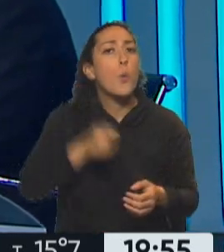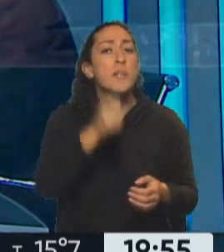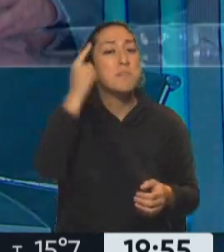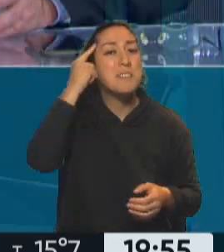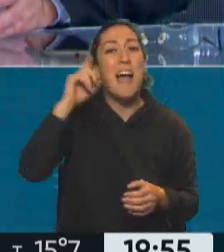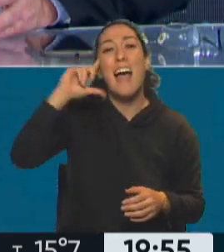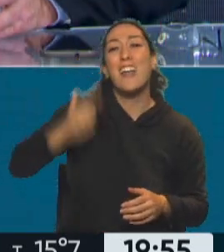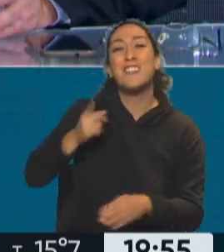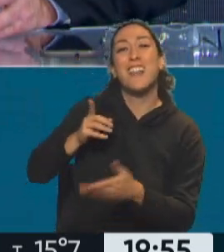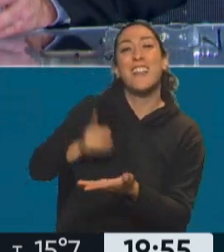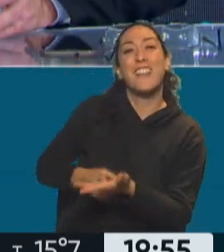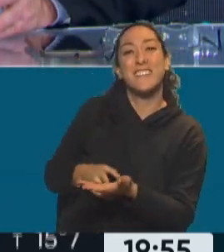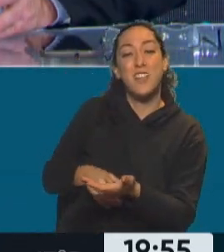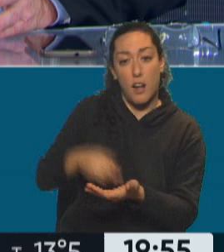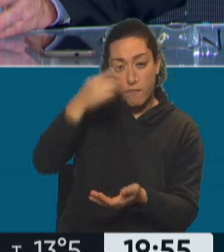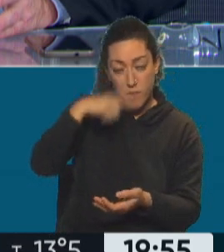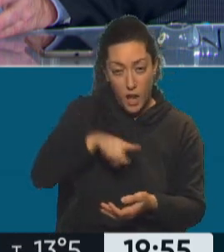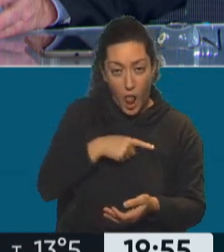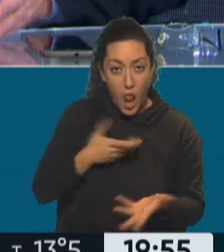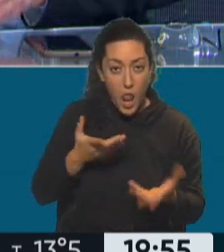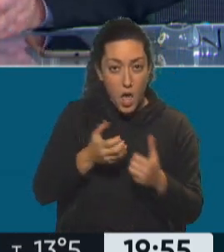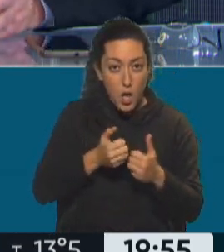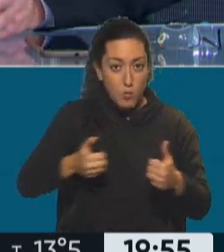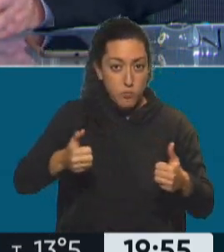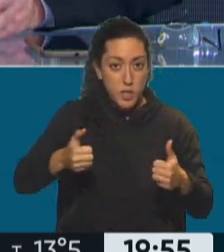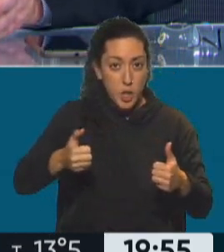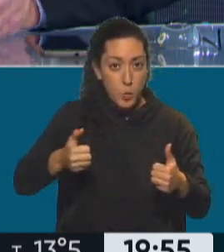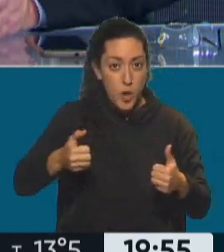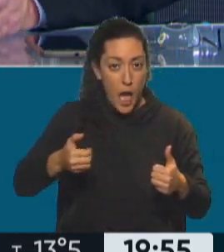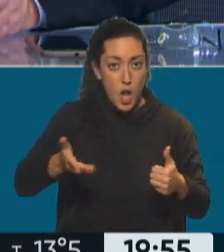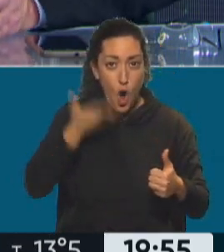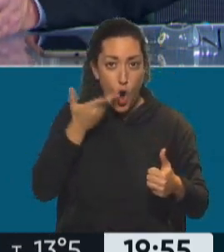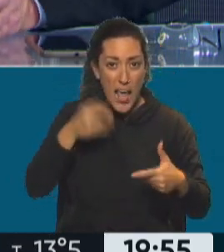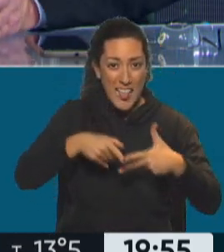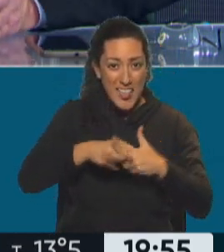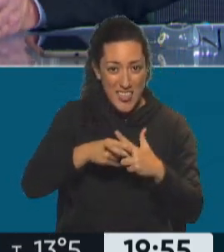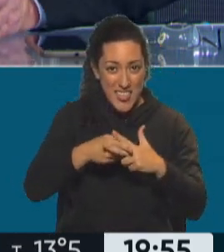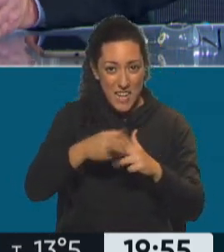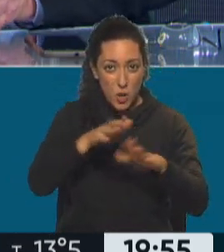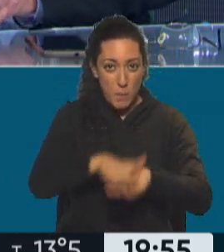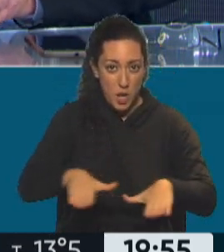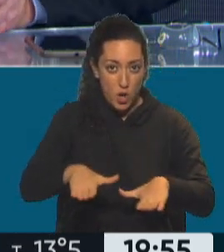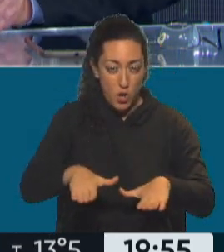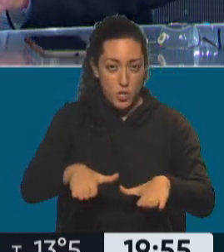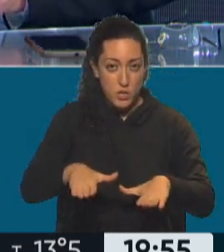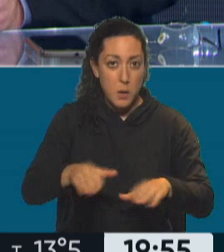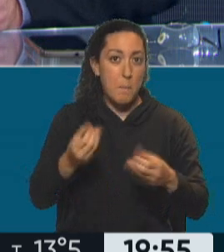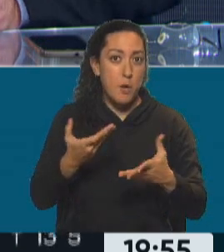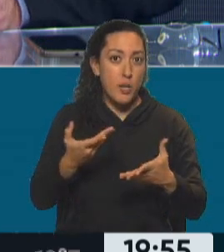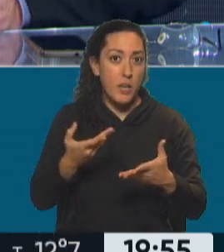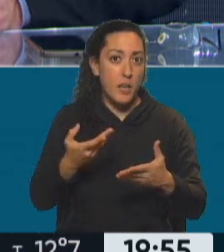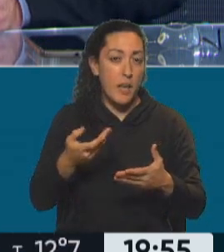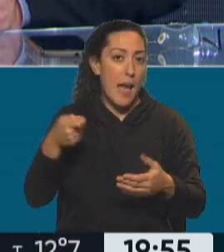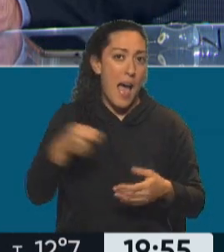absuelto. Chocobar fue condenado por un juzgado, por un tribunal oral técnico, un tribunal de menores, por el delito de